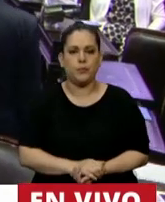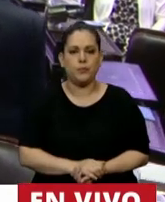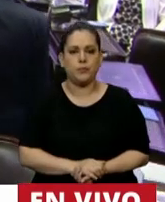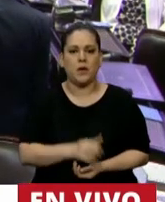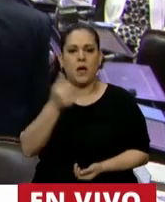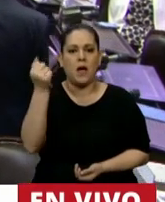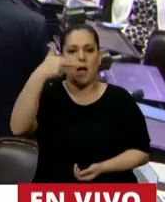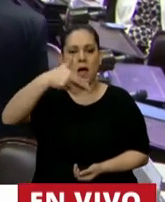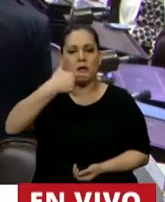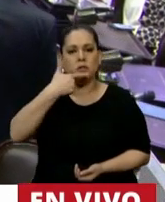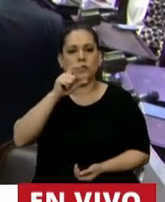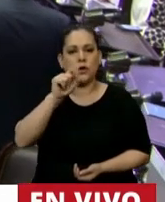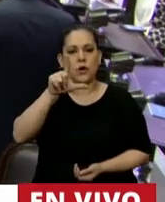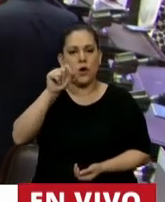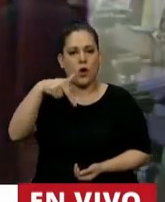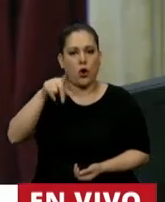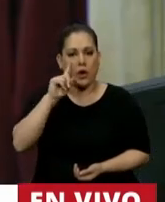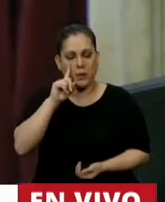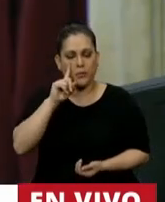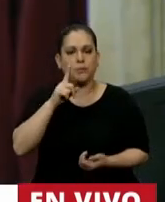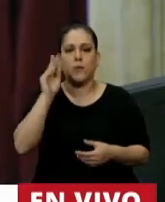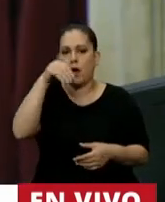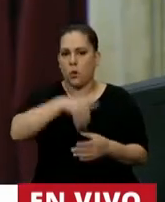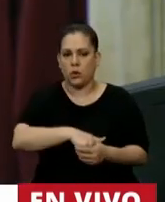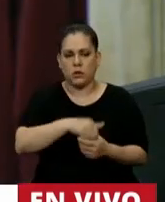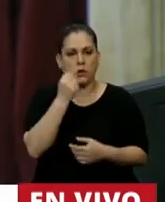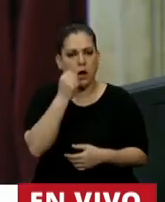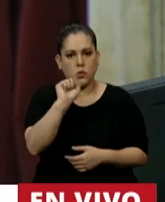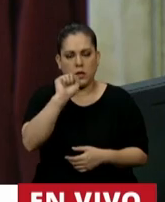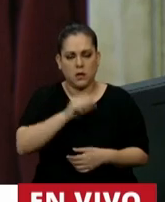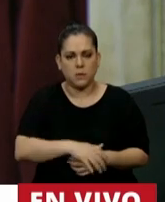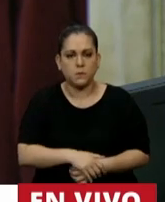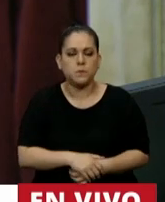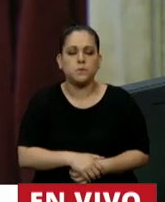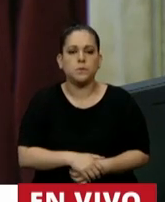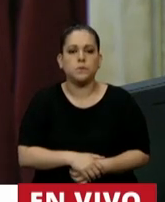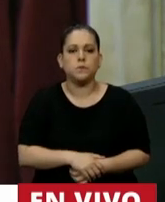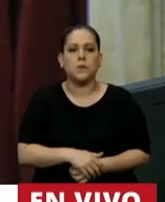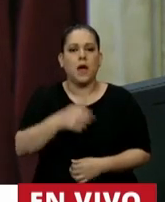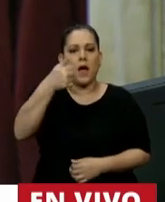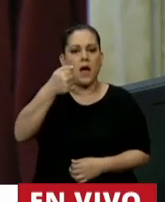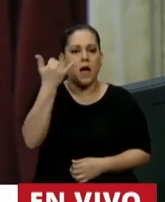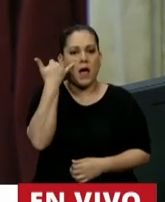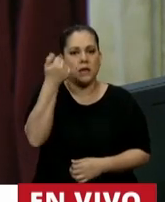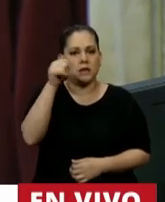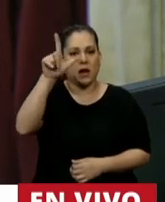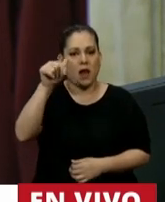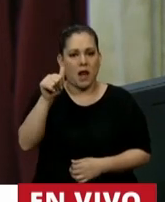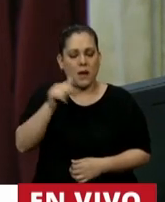pablo ansaloni ausente a la hora de votar aída ayala